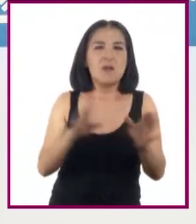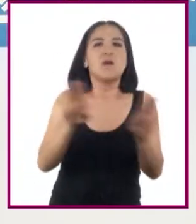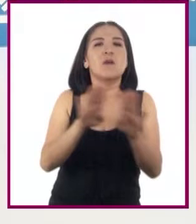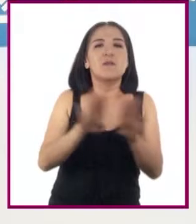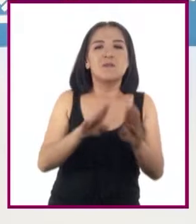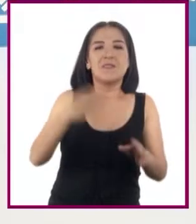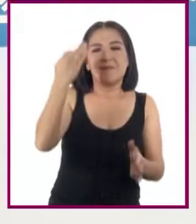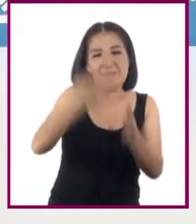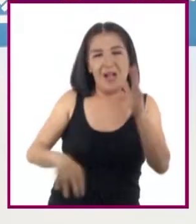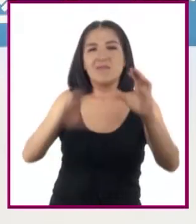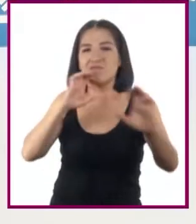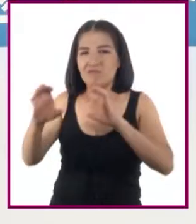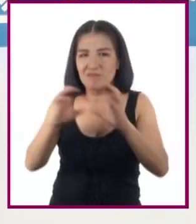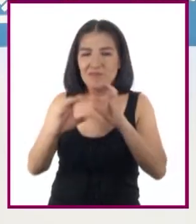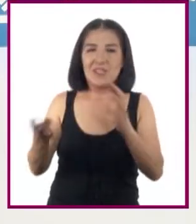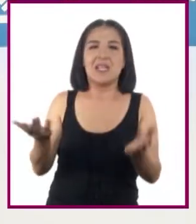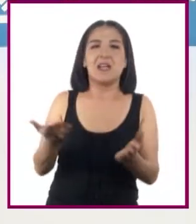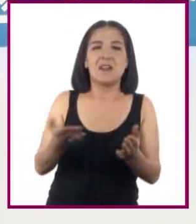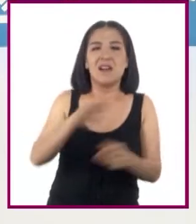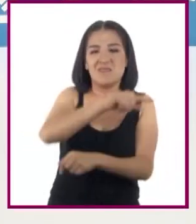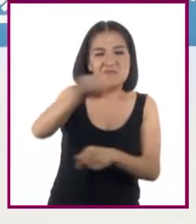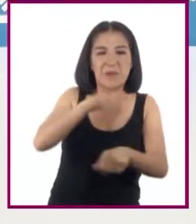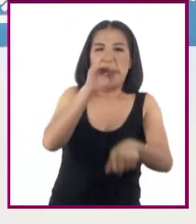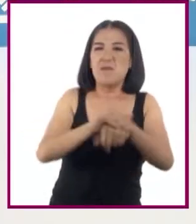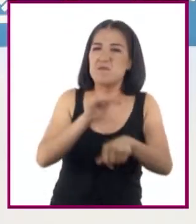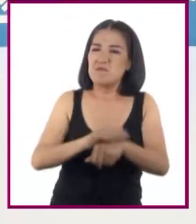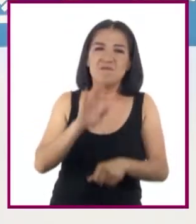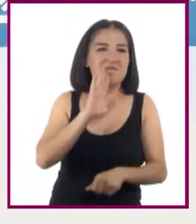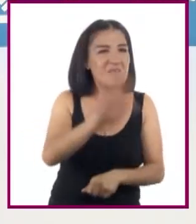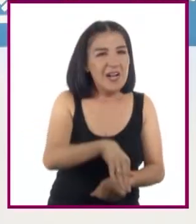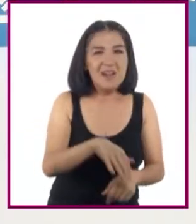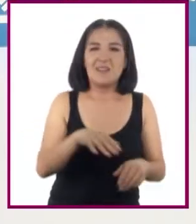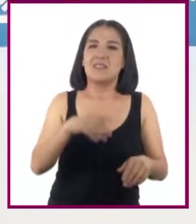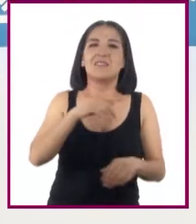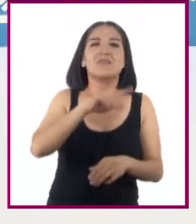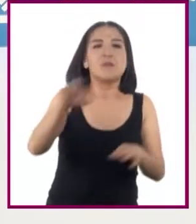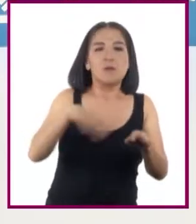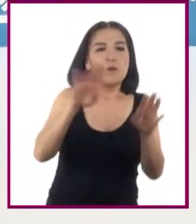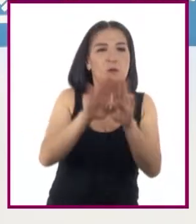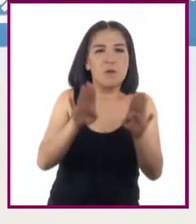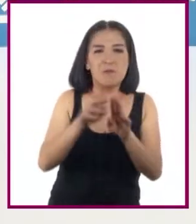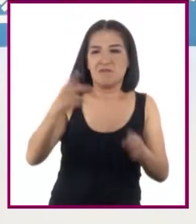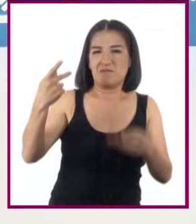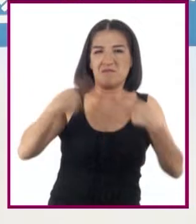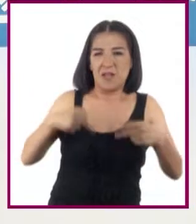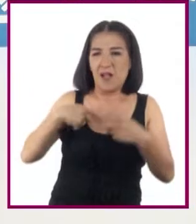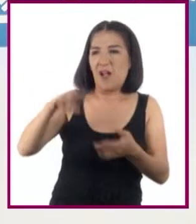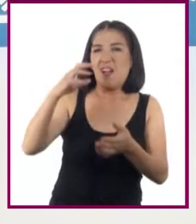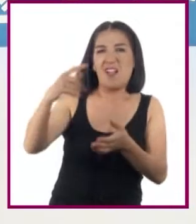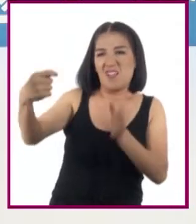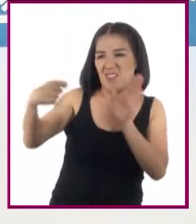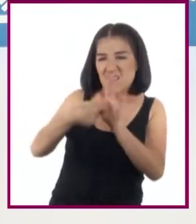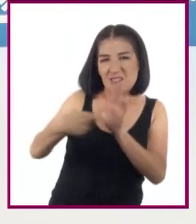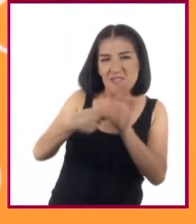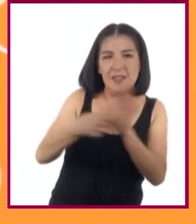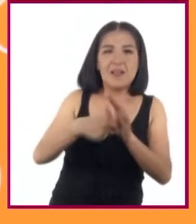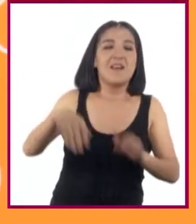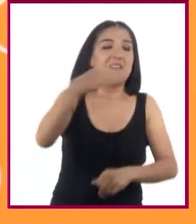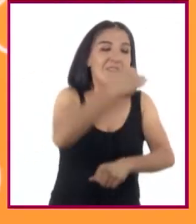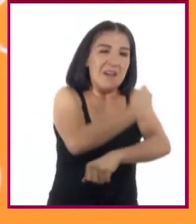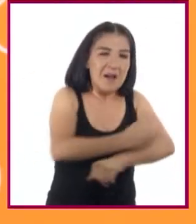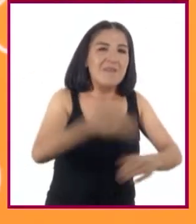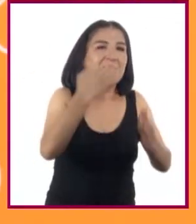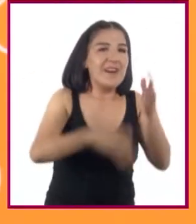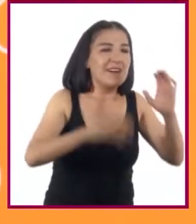imitación, falta de comunicación, malas influencias, el acceso en la sociedad, los ejemplos de la familia, entre otras.